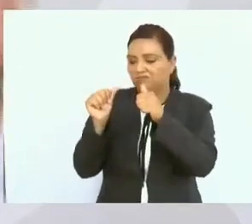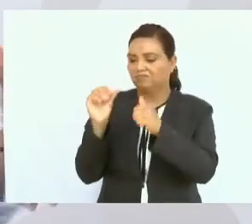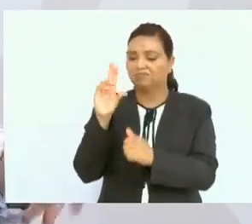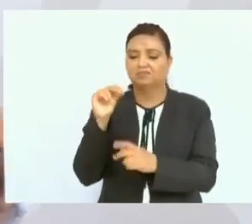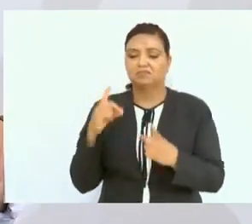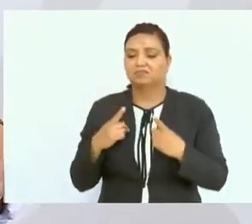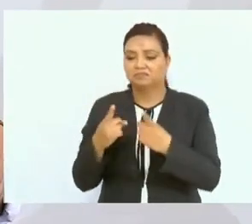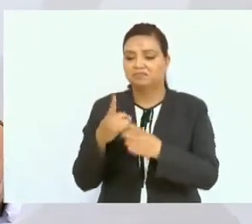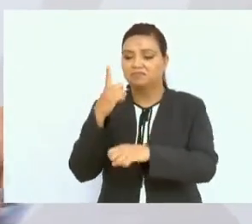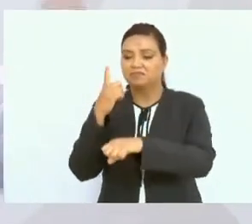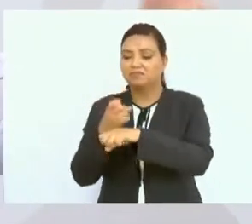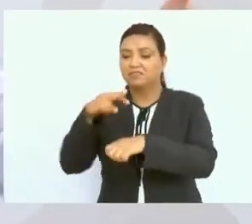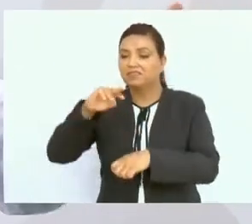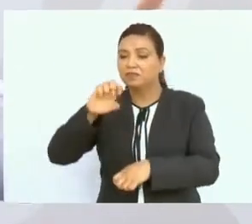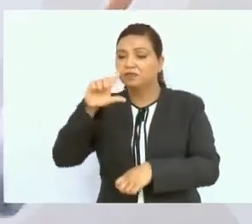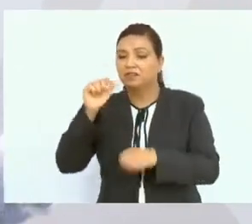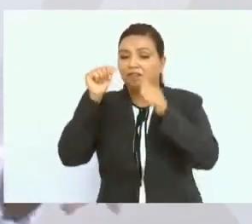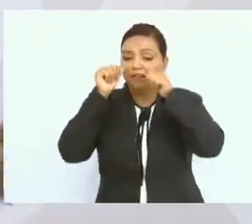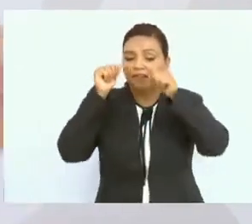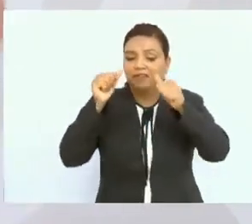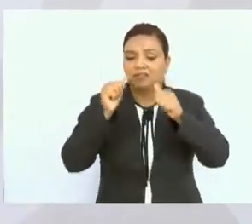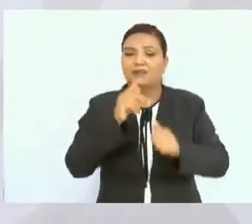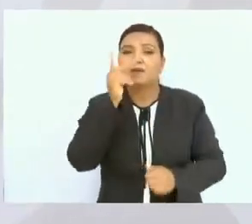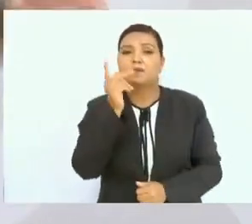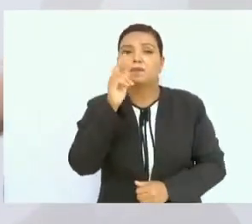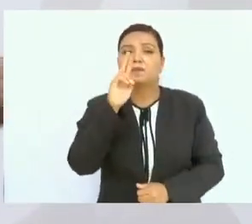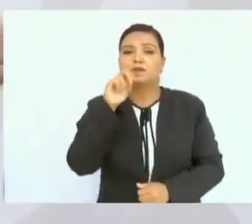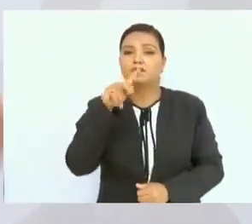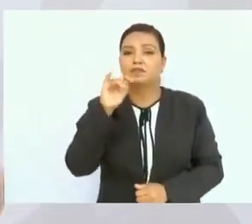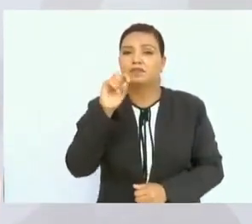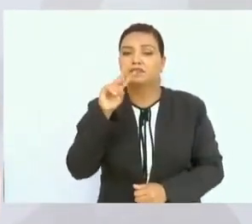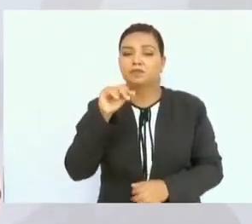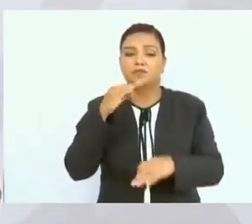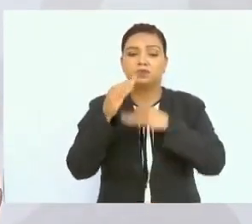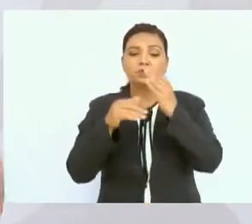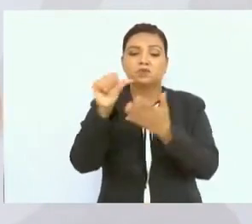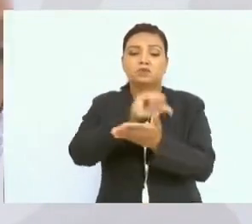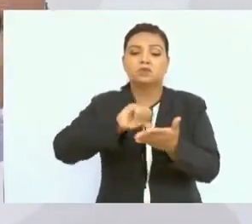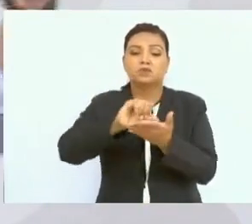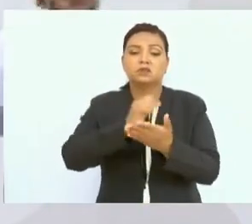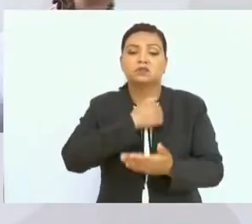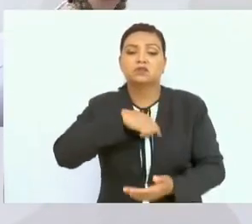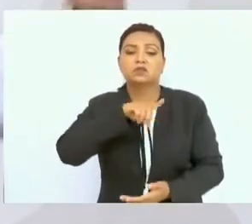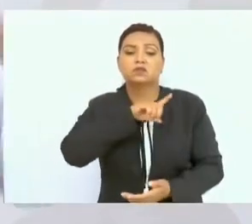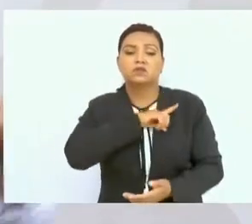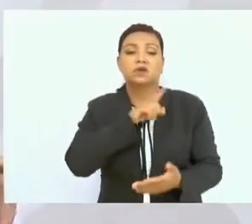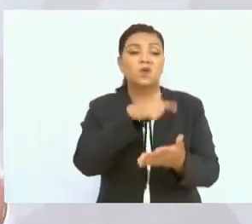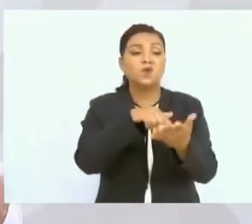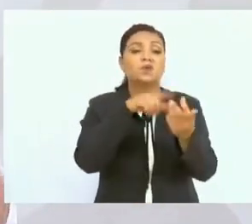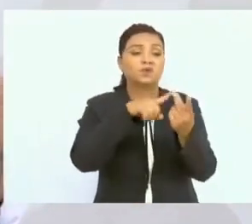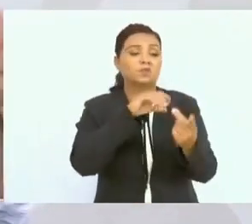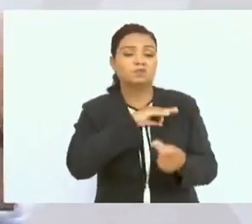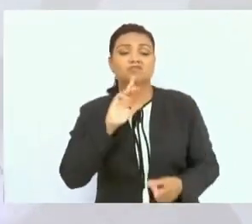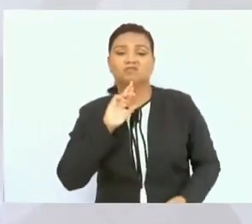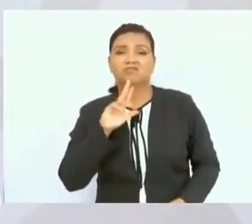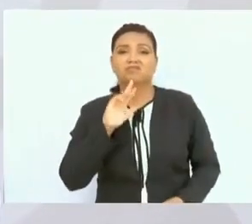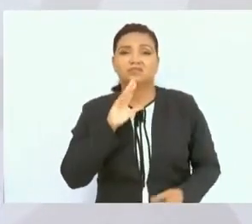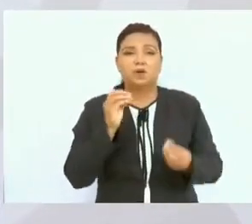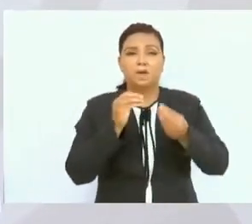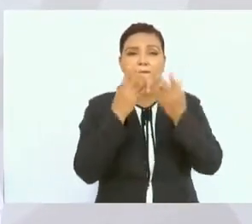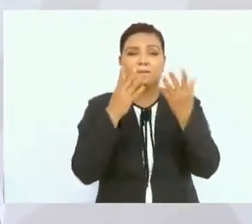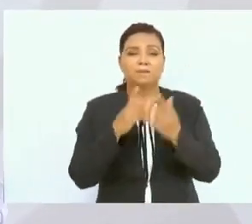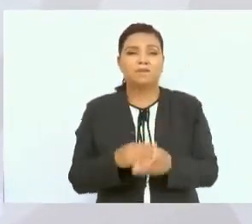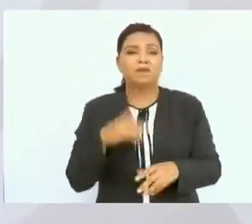necesaria al primer nivel de atención, a lo preventivo, a los centros de salud, ahí donde también se pueden resolver muchos